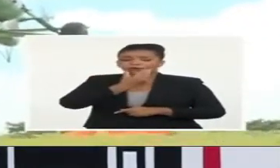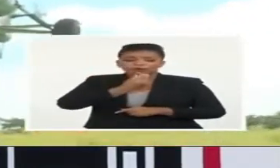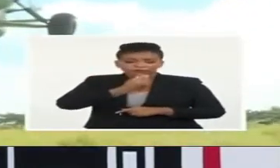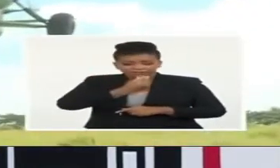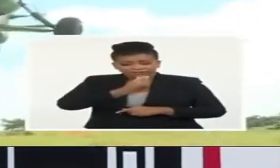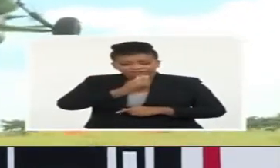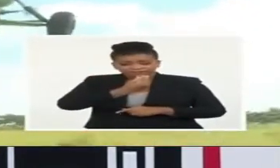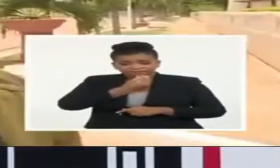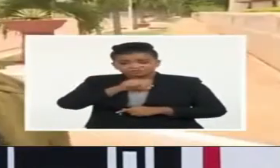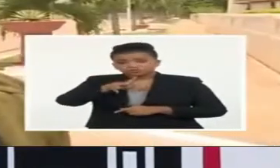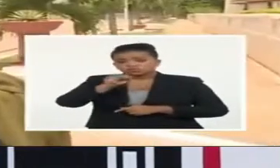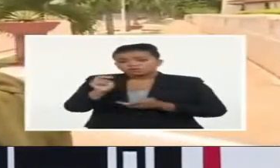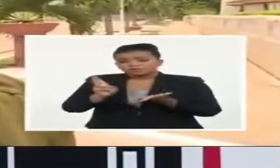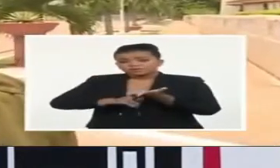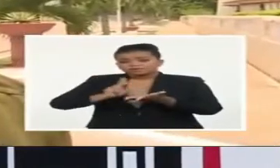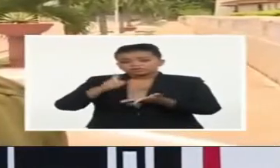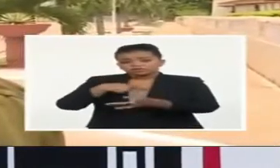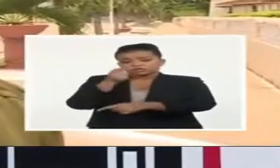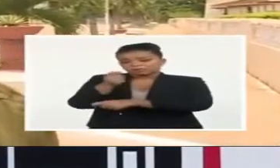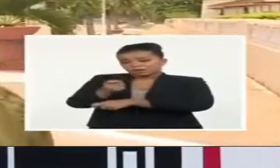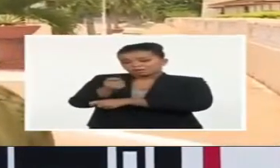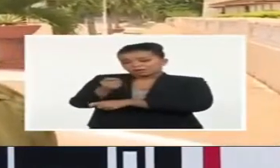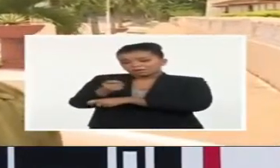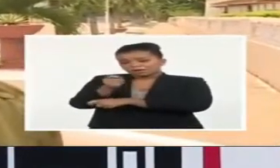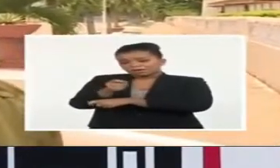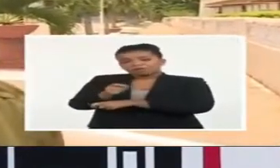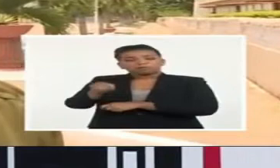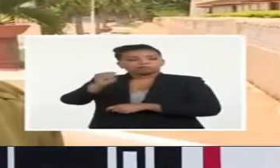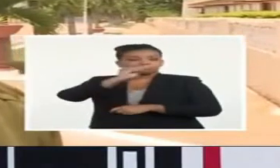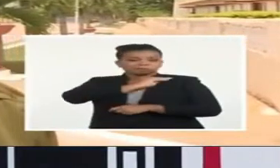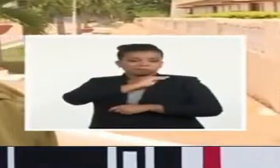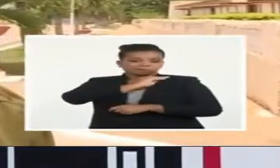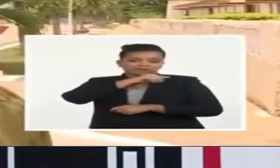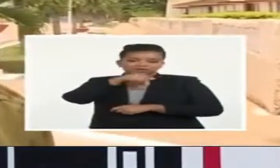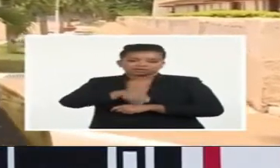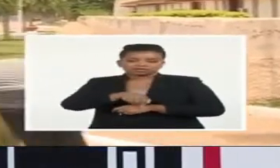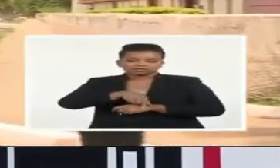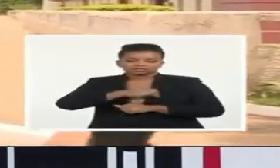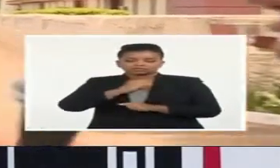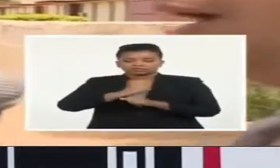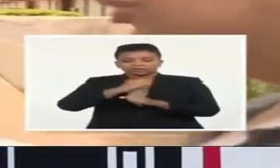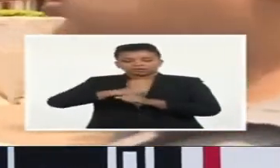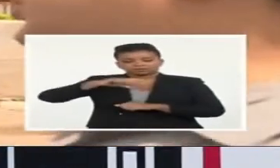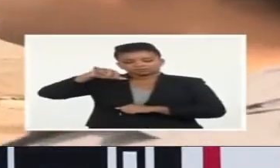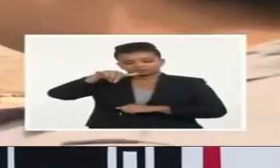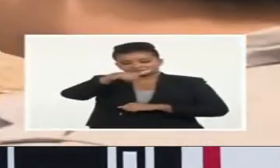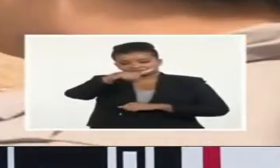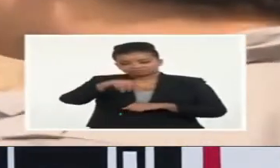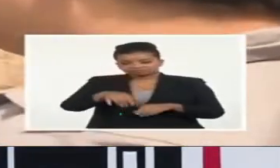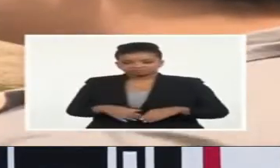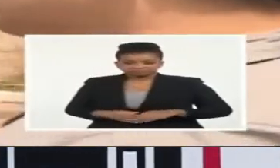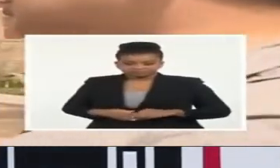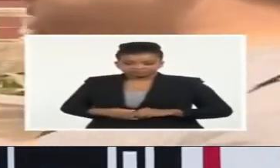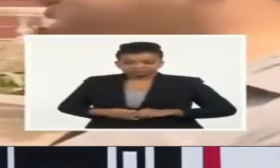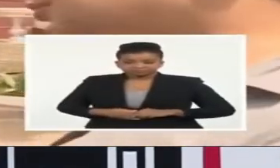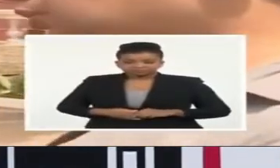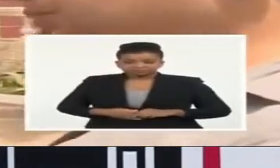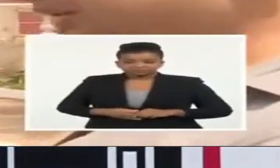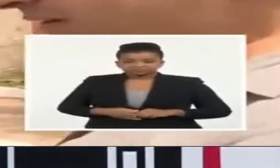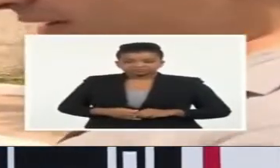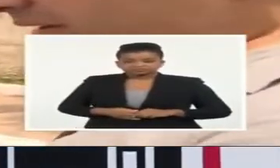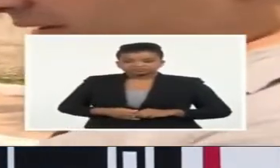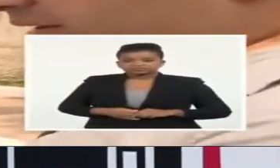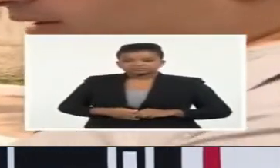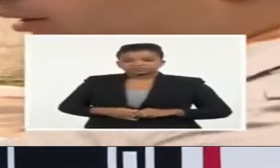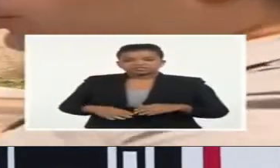bomberos no se hubieran acercado tanto al segundo tanque a tratar de enfriar el